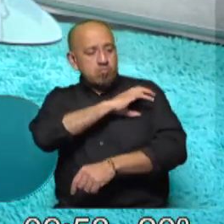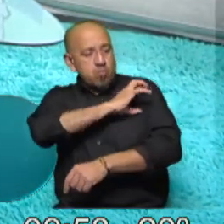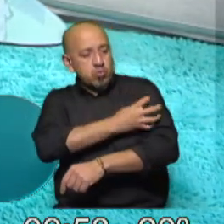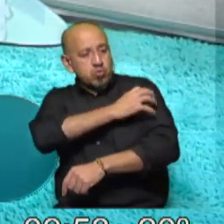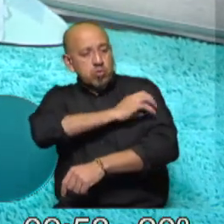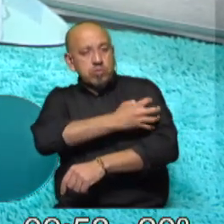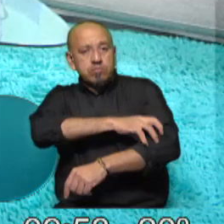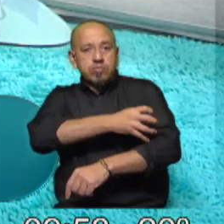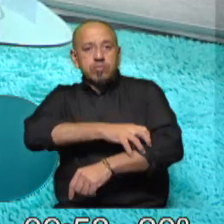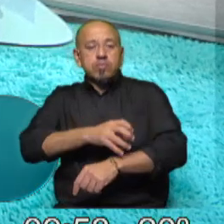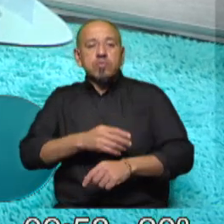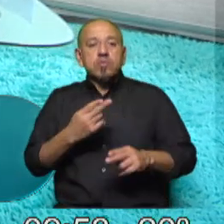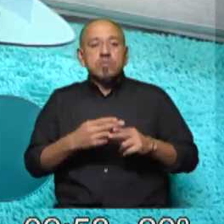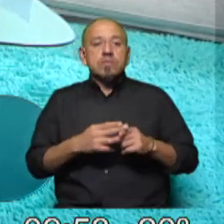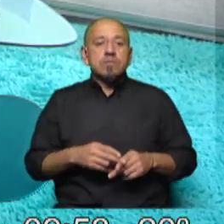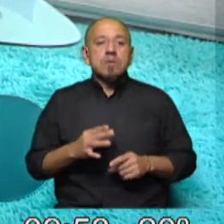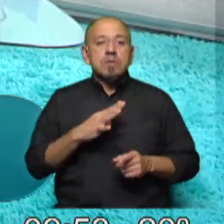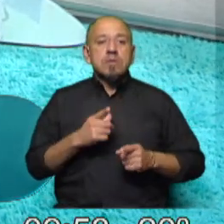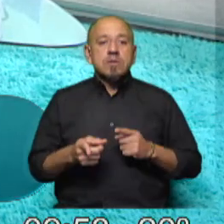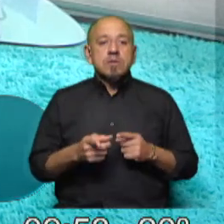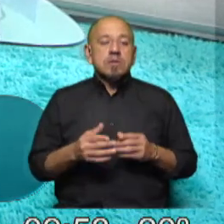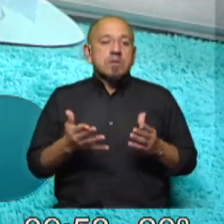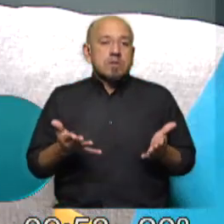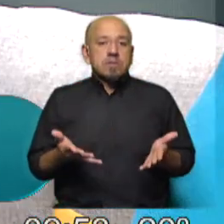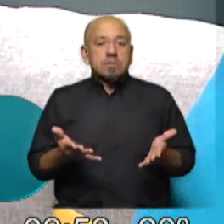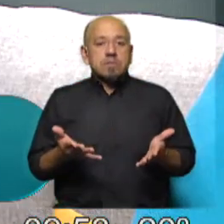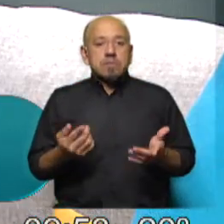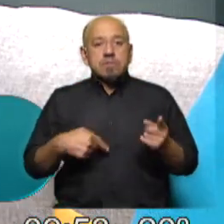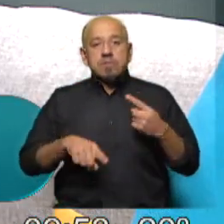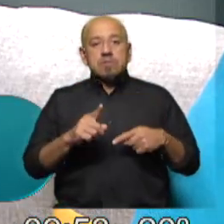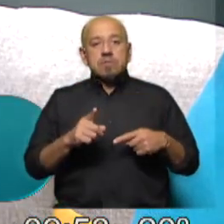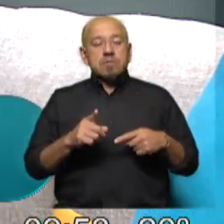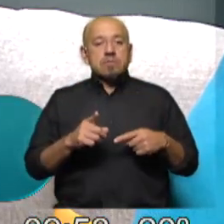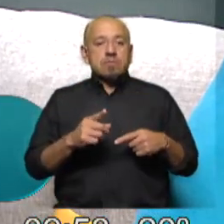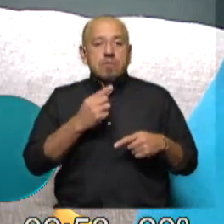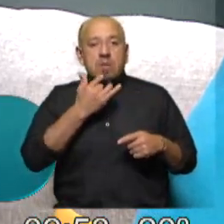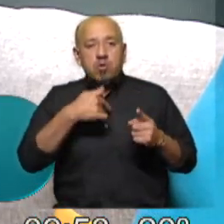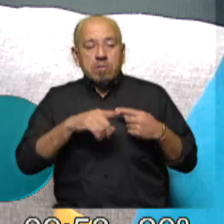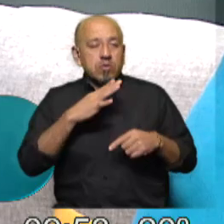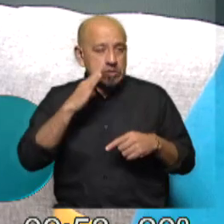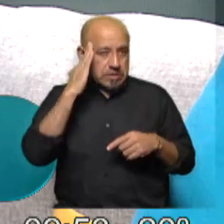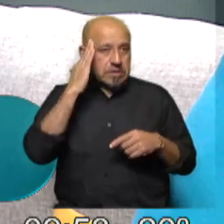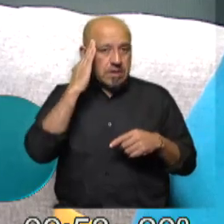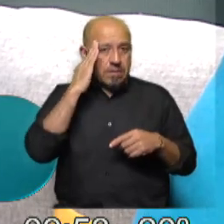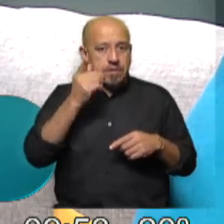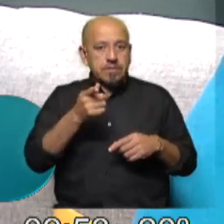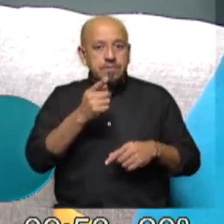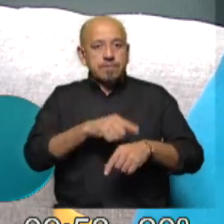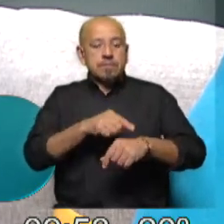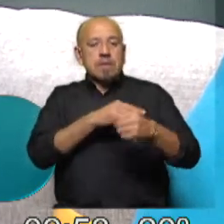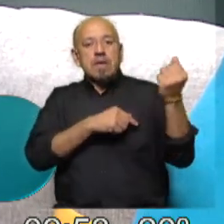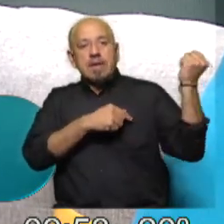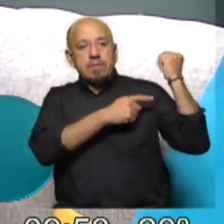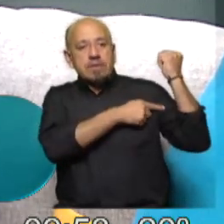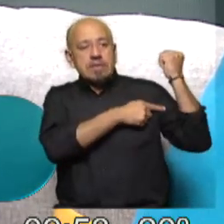y cómo trabajarlos. Y sí, de repente los más básicos los tienen claro. El bíceps,